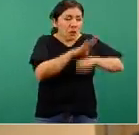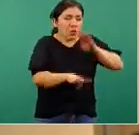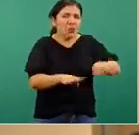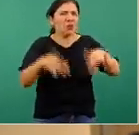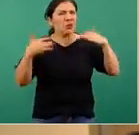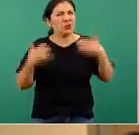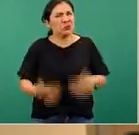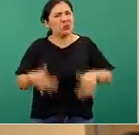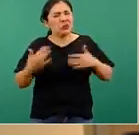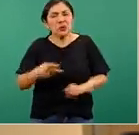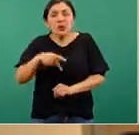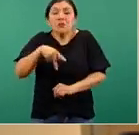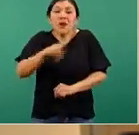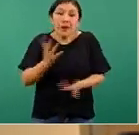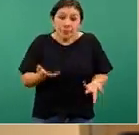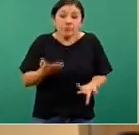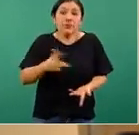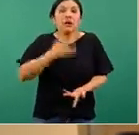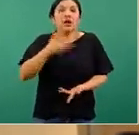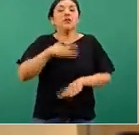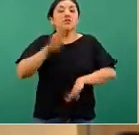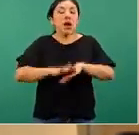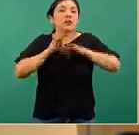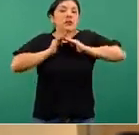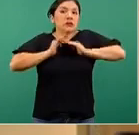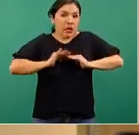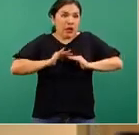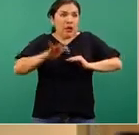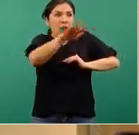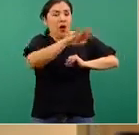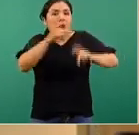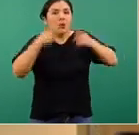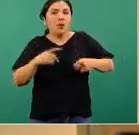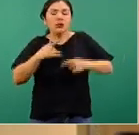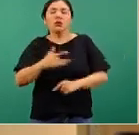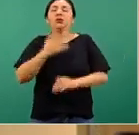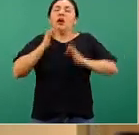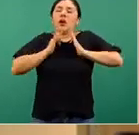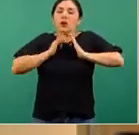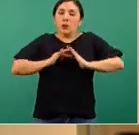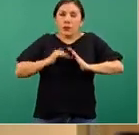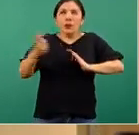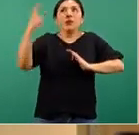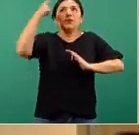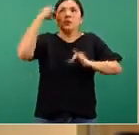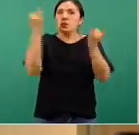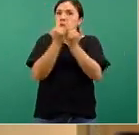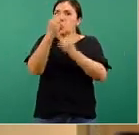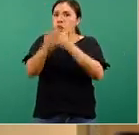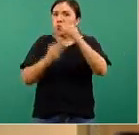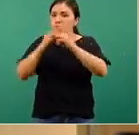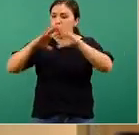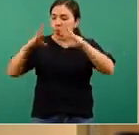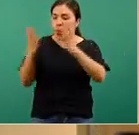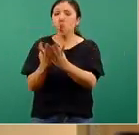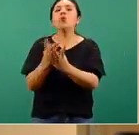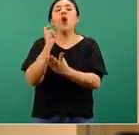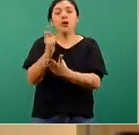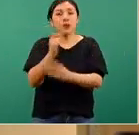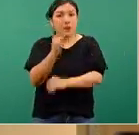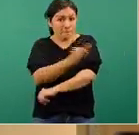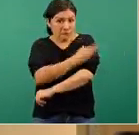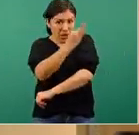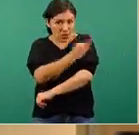pero lo que es tranquilizador para el resto de la población y para el mundo es que las vacunas